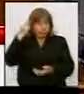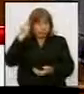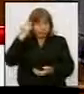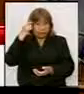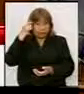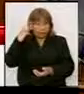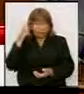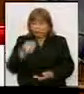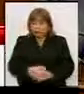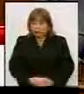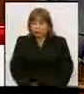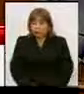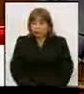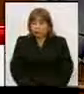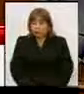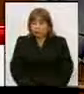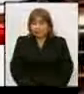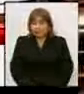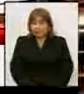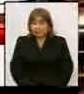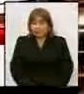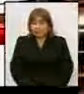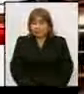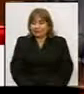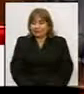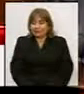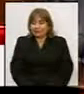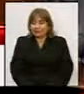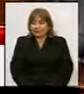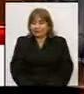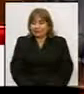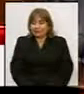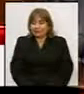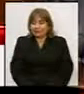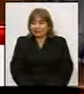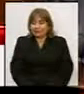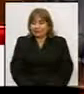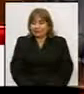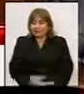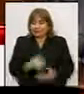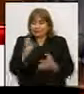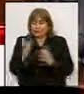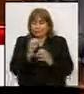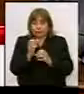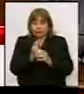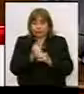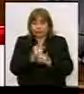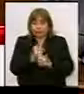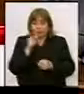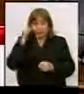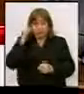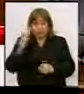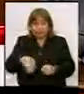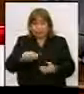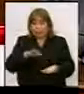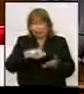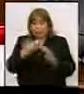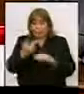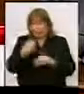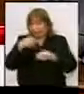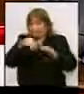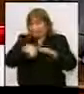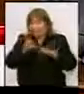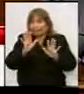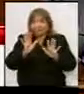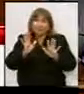perro... Tiempo adicional. No se consolide la política del perro muerto con que han pretendido